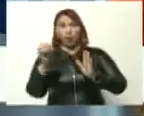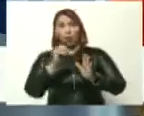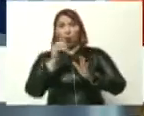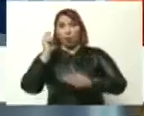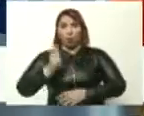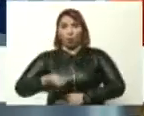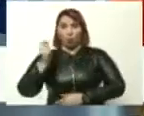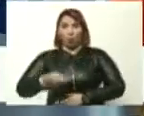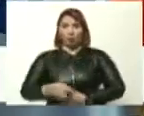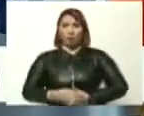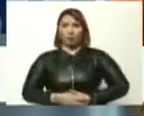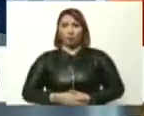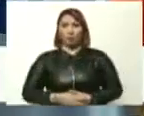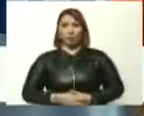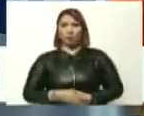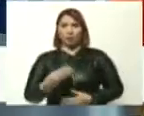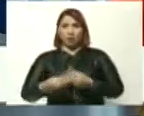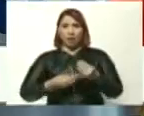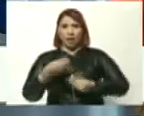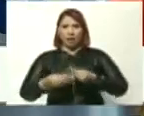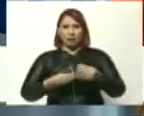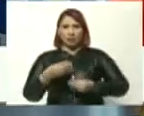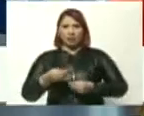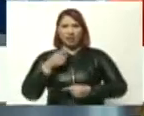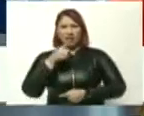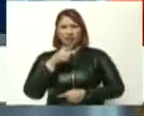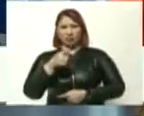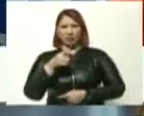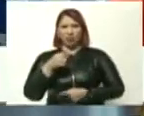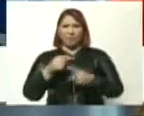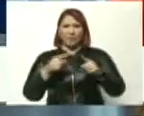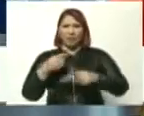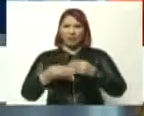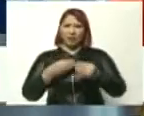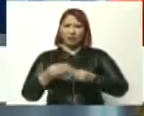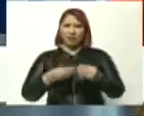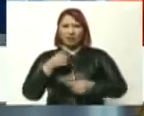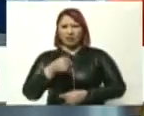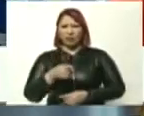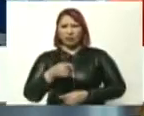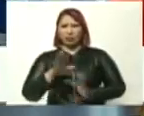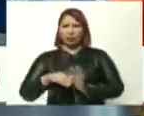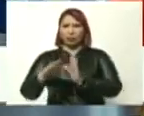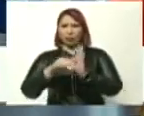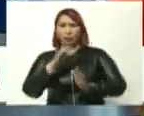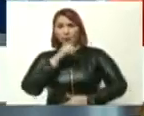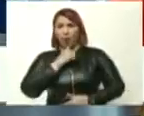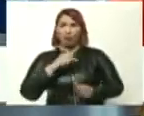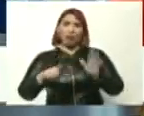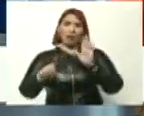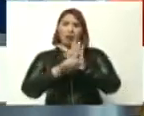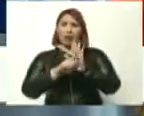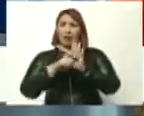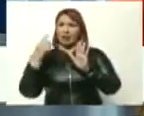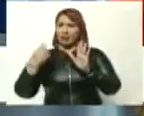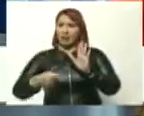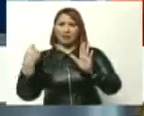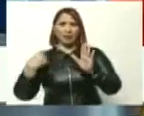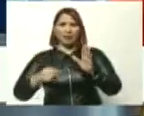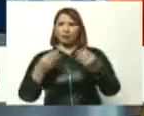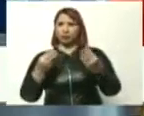que hace esa triangulación para cometer estos ilícitos. Así que tenemos que tener muy